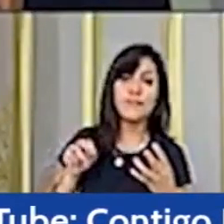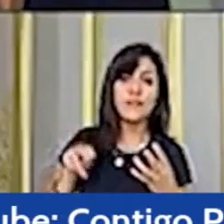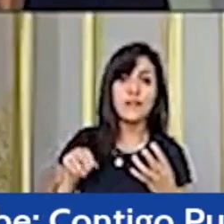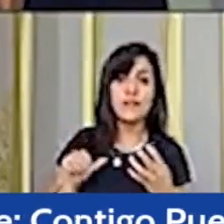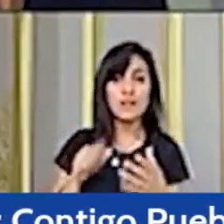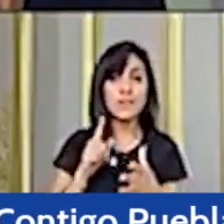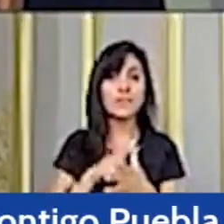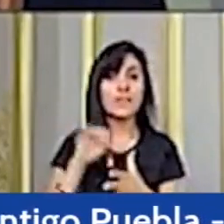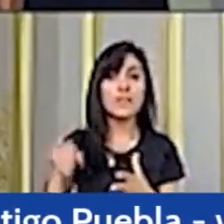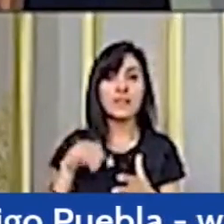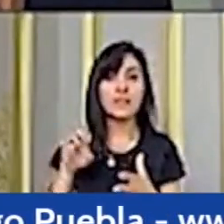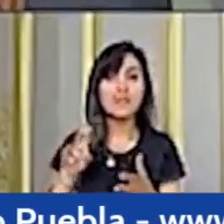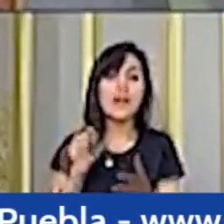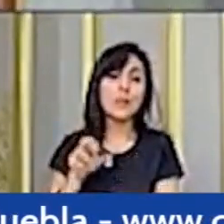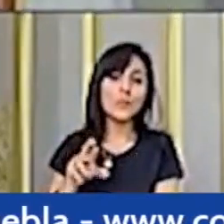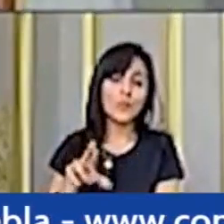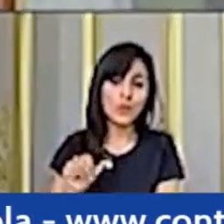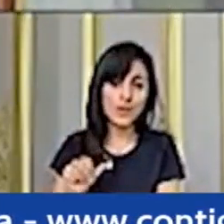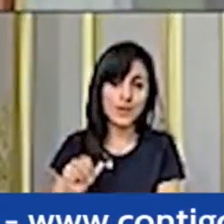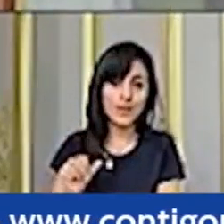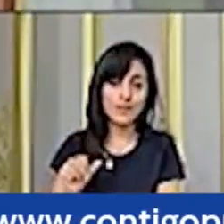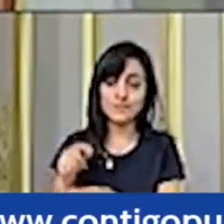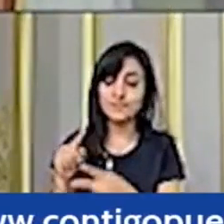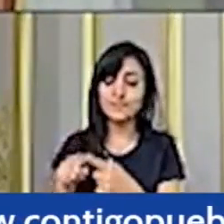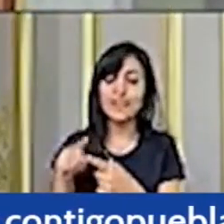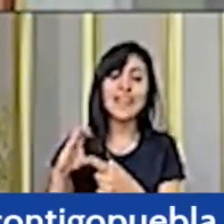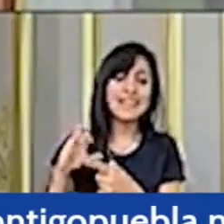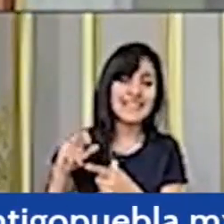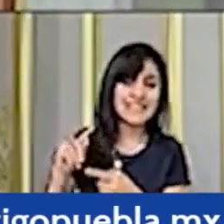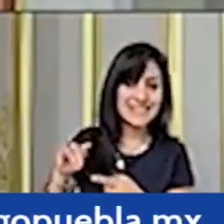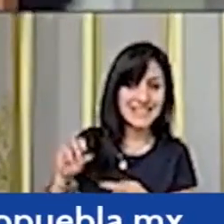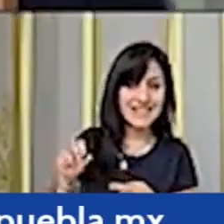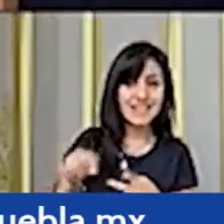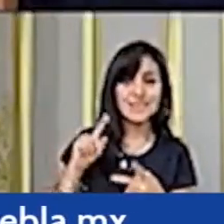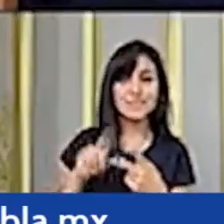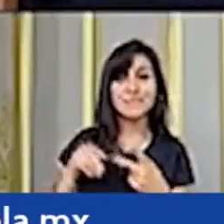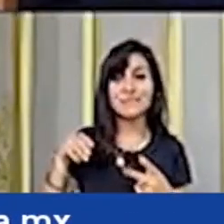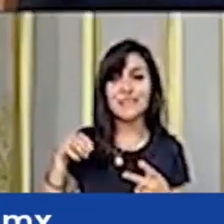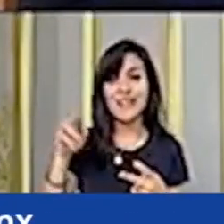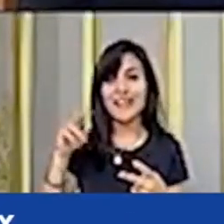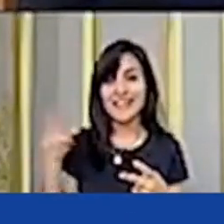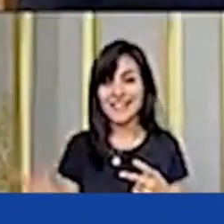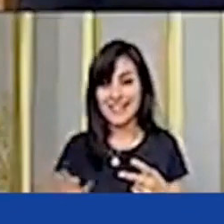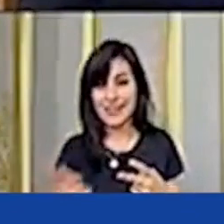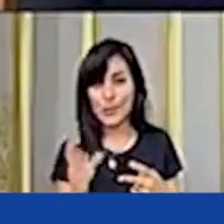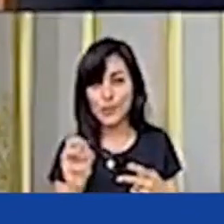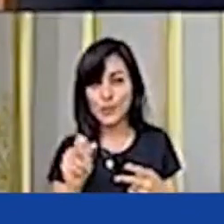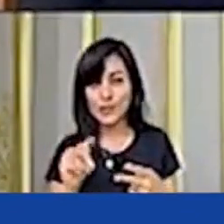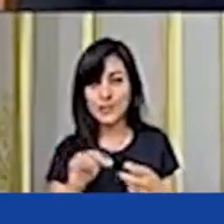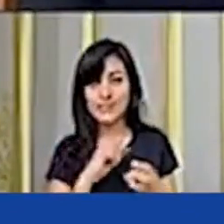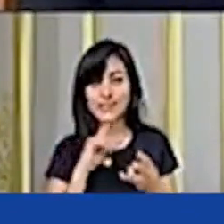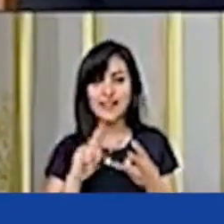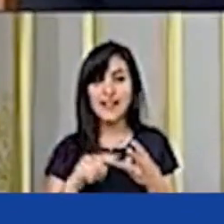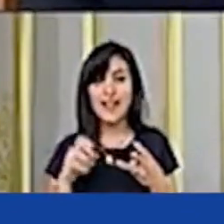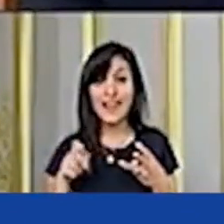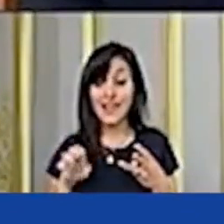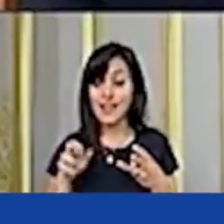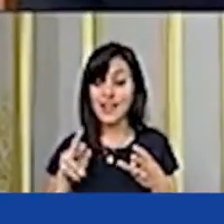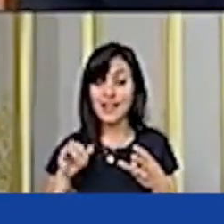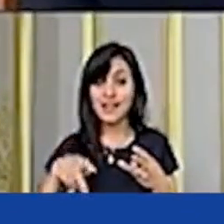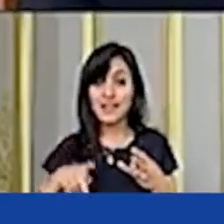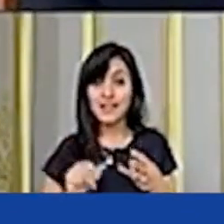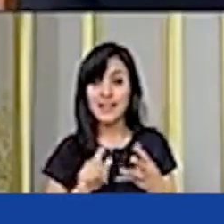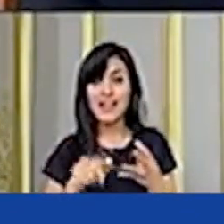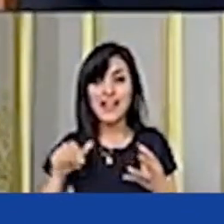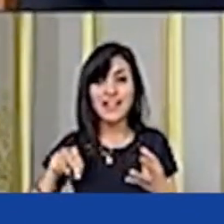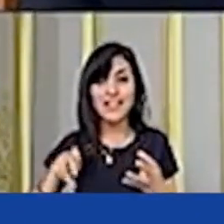a María de Jesús Casas Hernández, a Cristian Misael Palma, a María Ríos Ortiz, a Erika Díaz, a Andrea